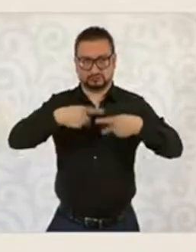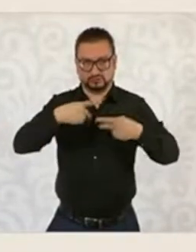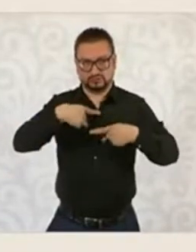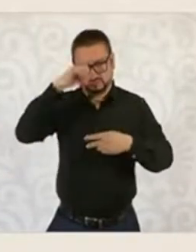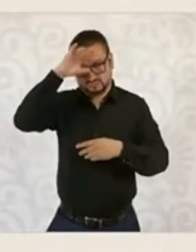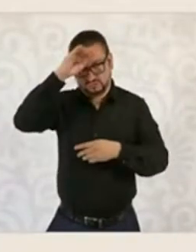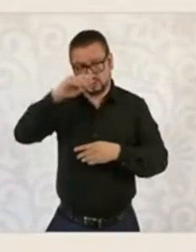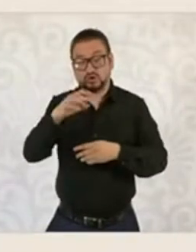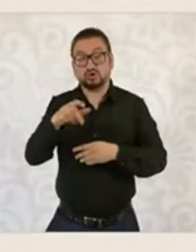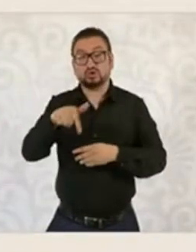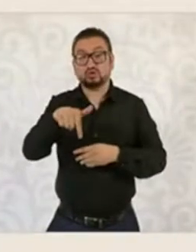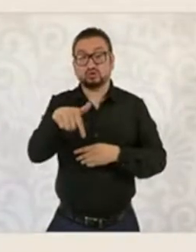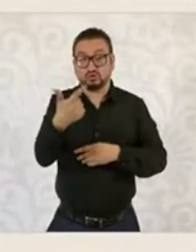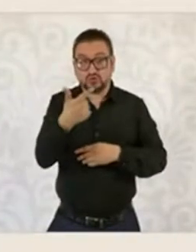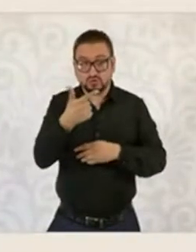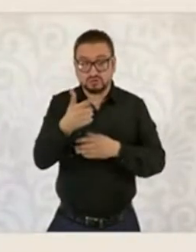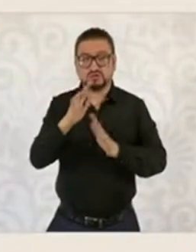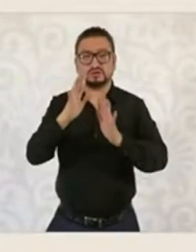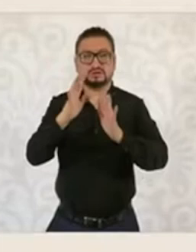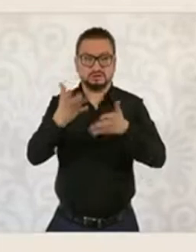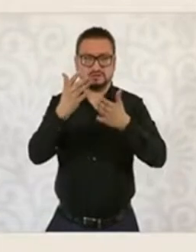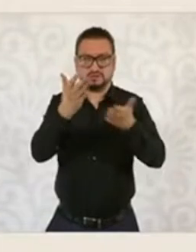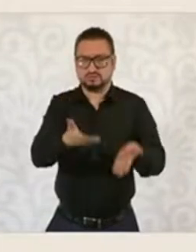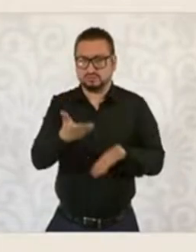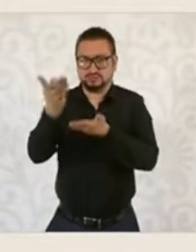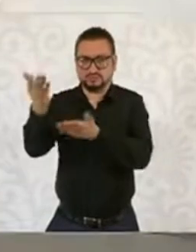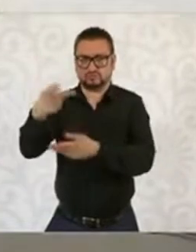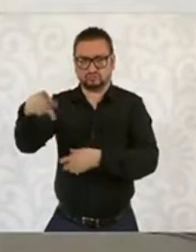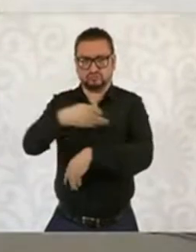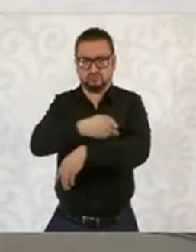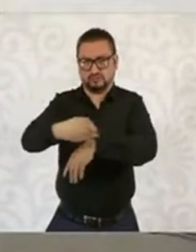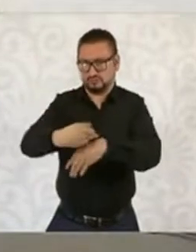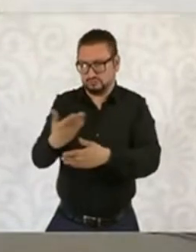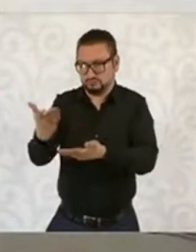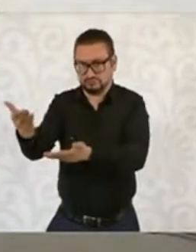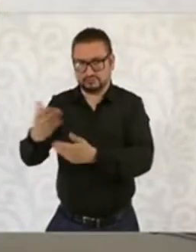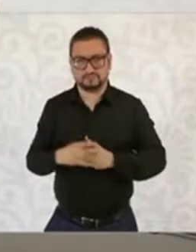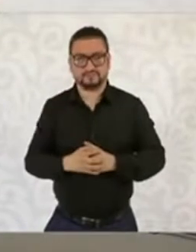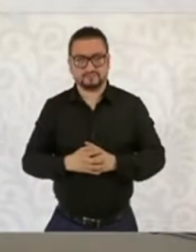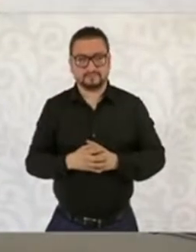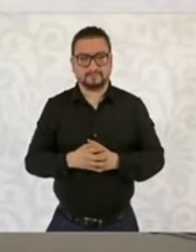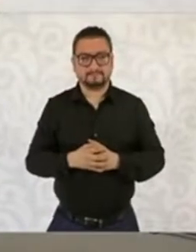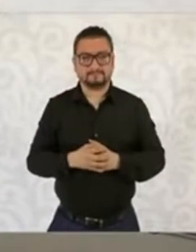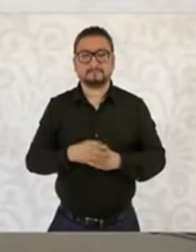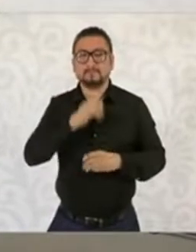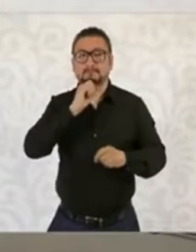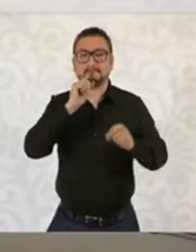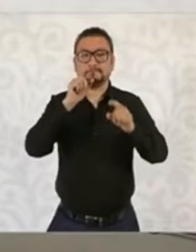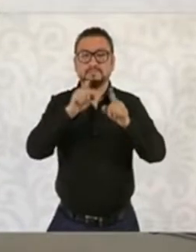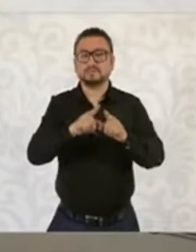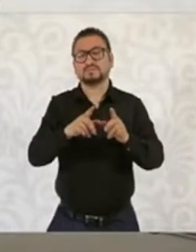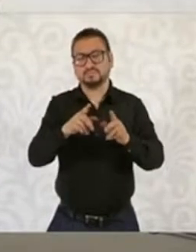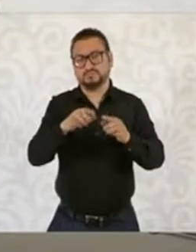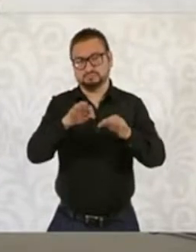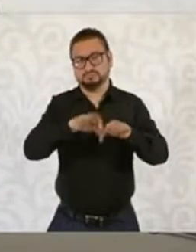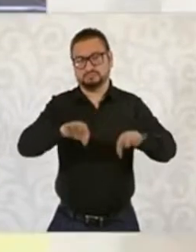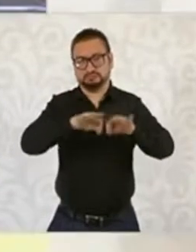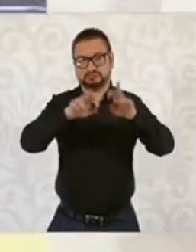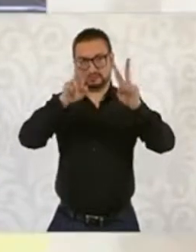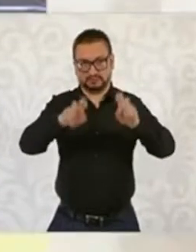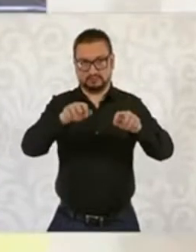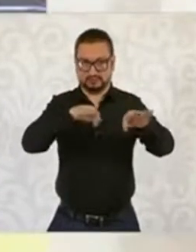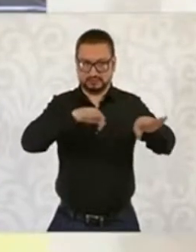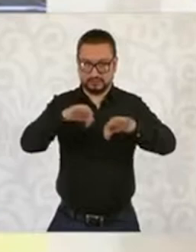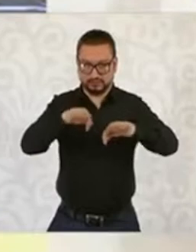cuales 12 ya fueron entregados a sus familiares. También en lo relativo, como mencionaba, a